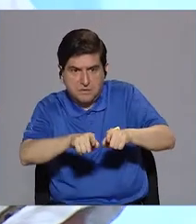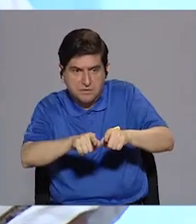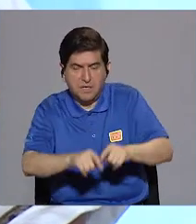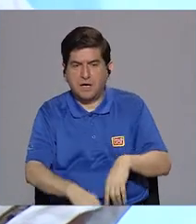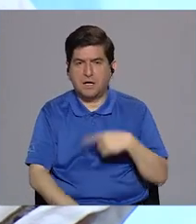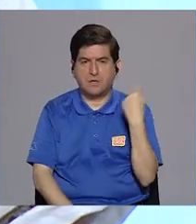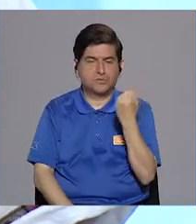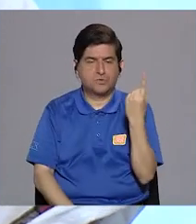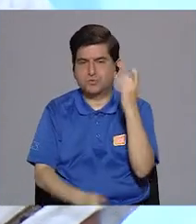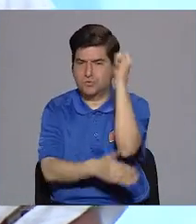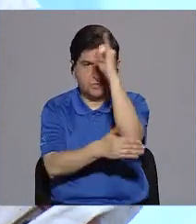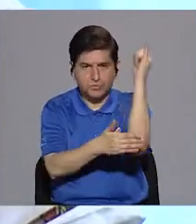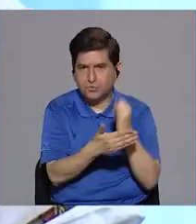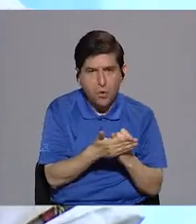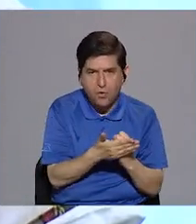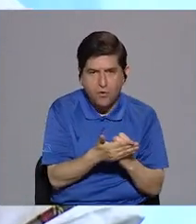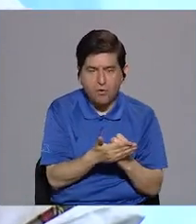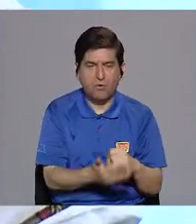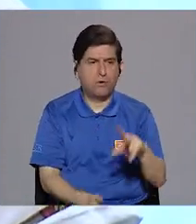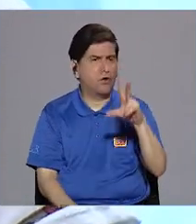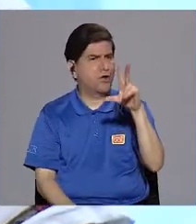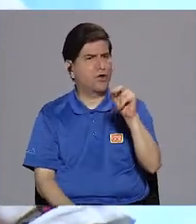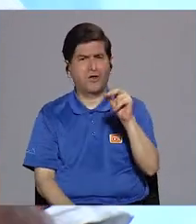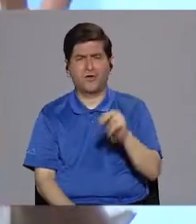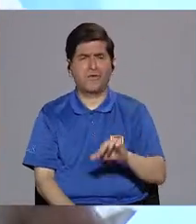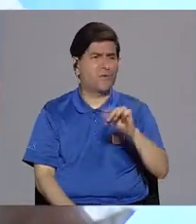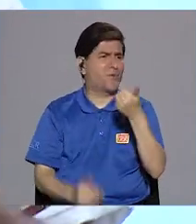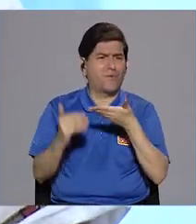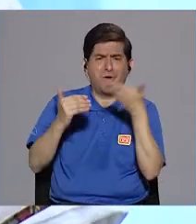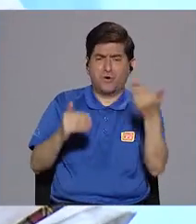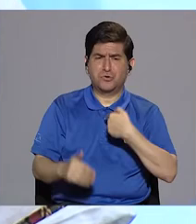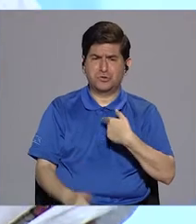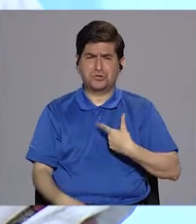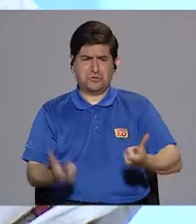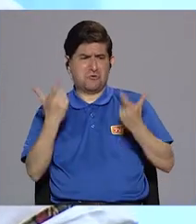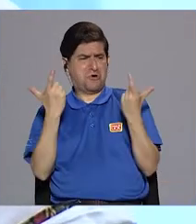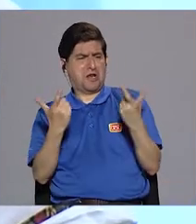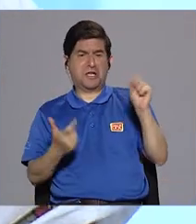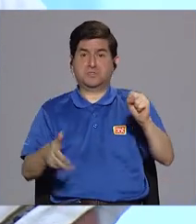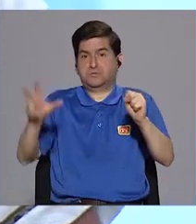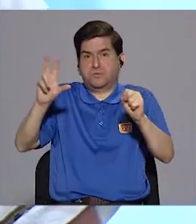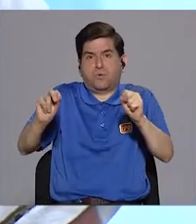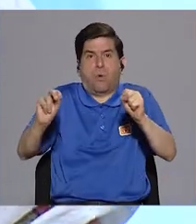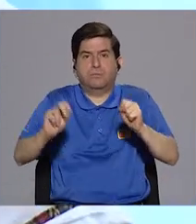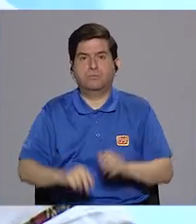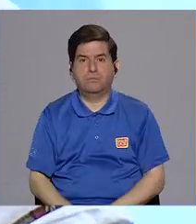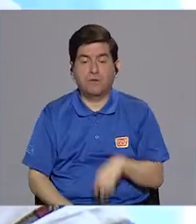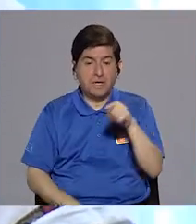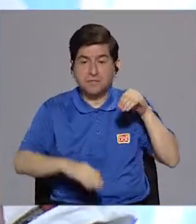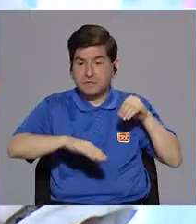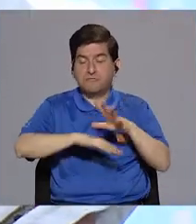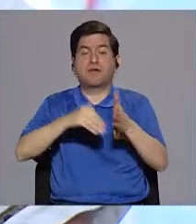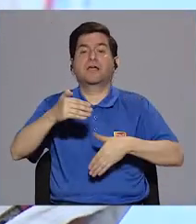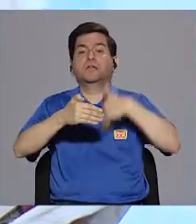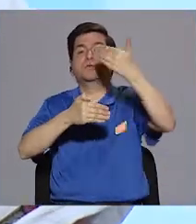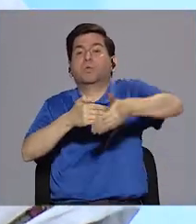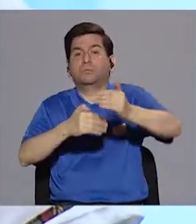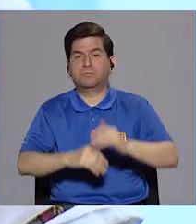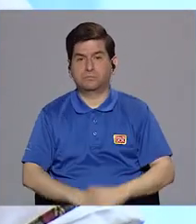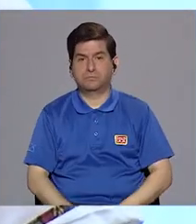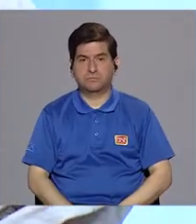en el puro hecho artístico y no pensar en lo demás, en si voy a ganar dinero o si no voy a ganar dinero. Eso es una consecuencia,